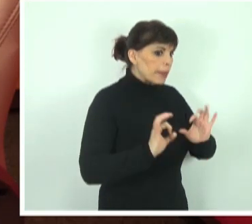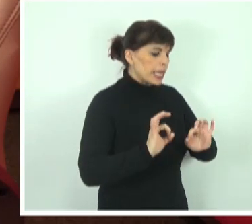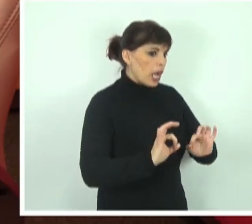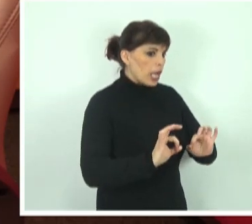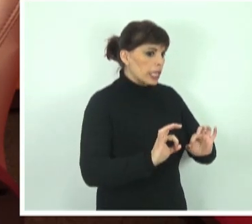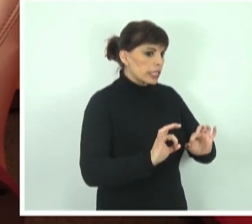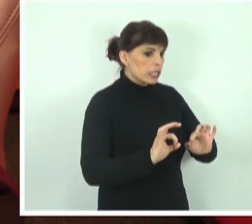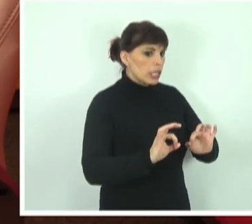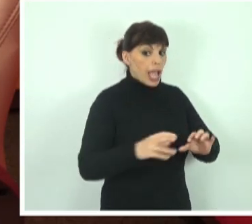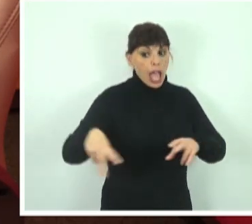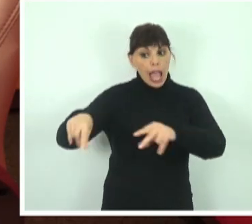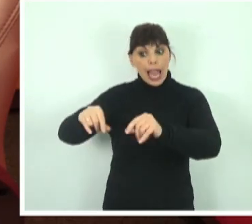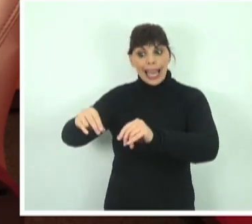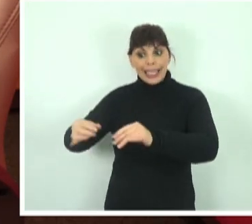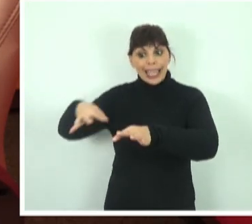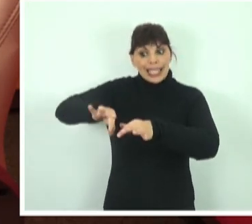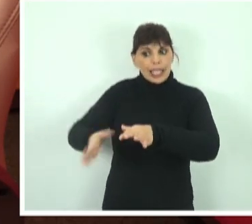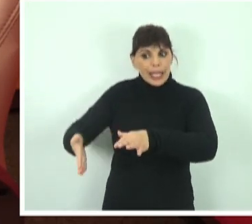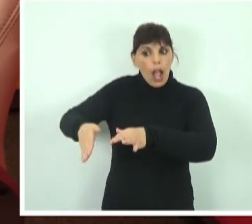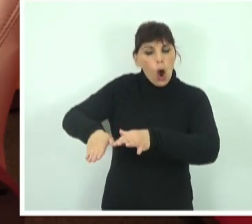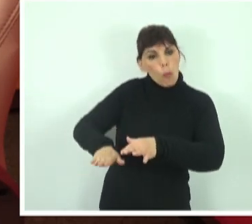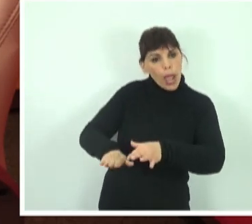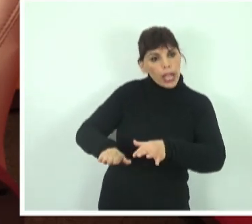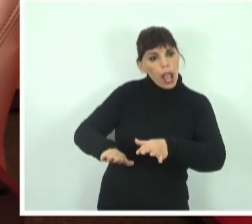en la tierra iba a traer mucho fruto.